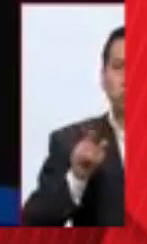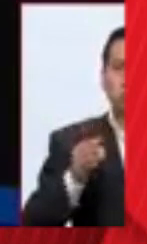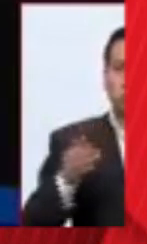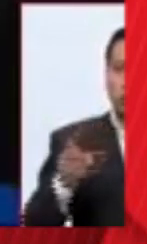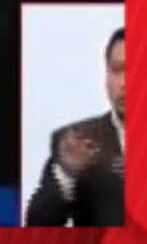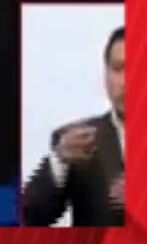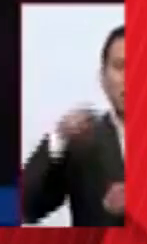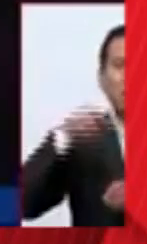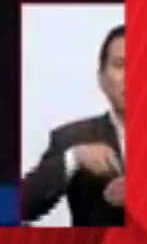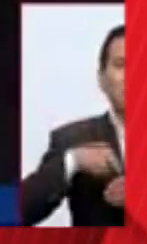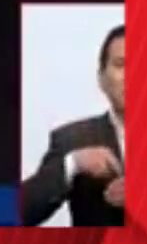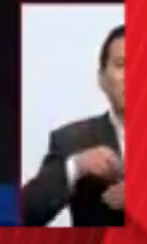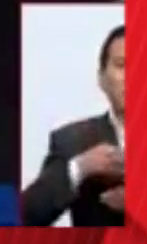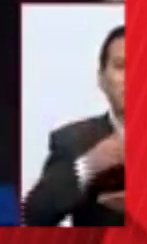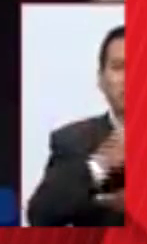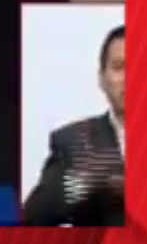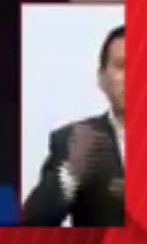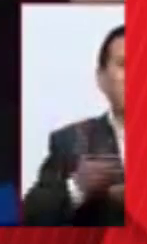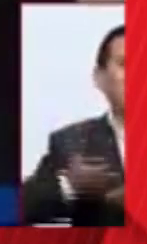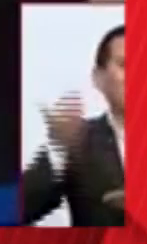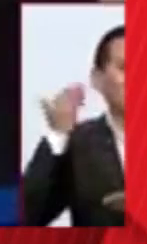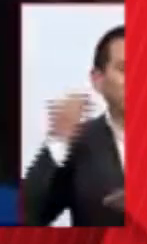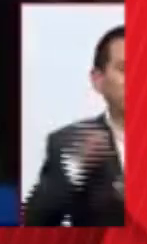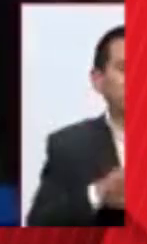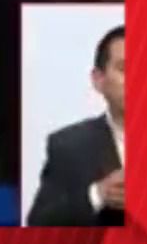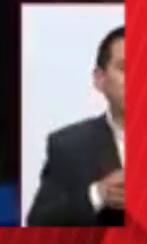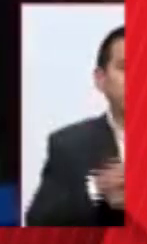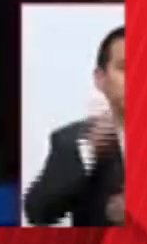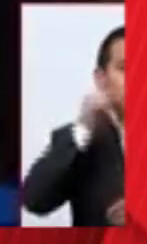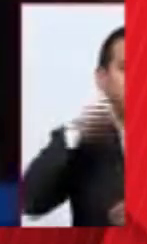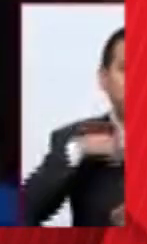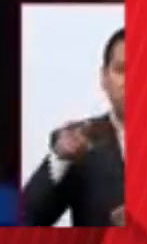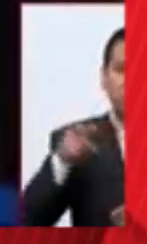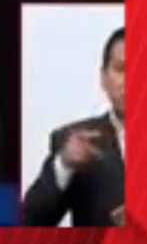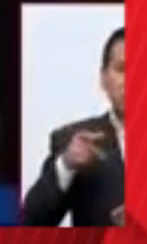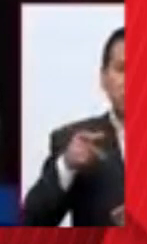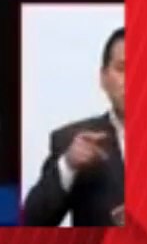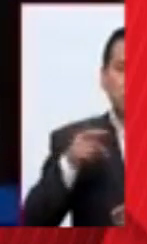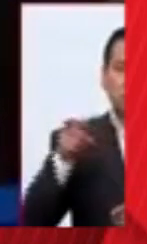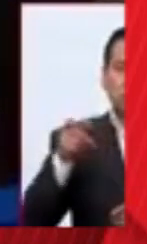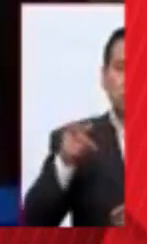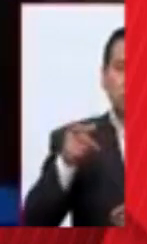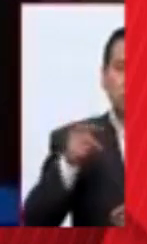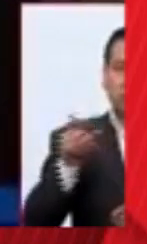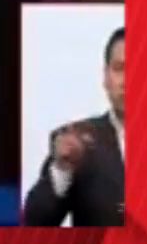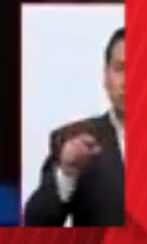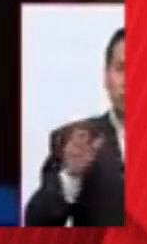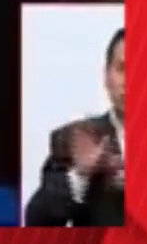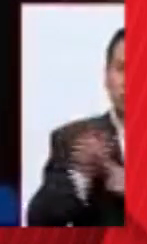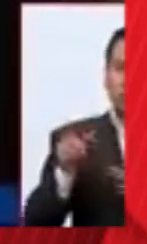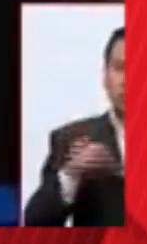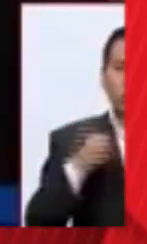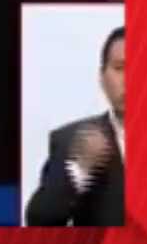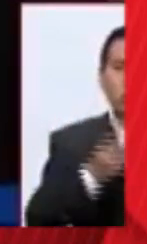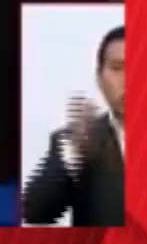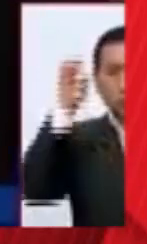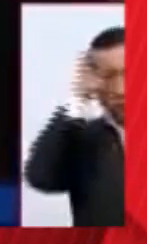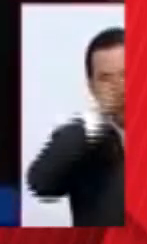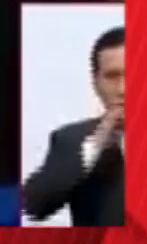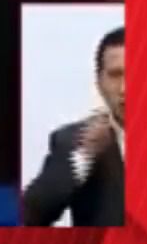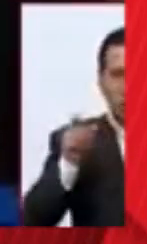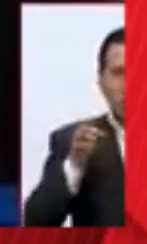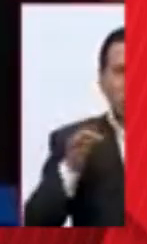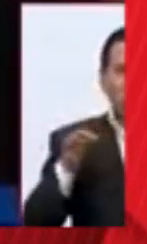referéndum revocatorio. Y una señora que ostenta a la Comisión Europea, a la